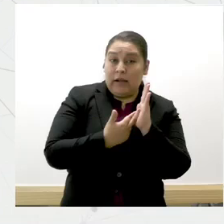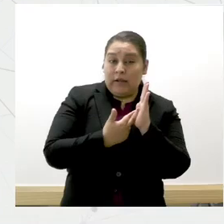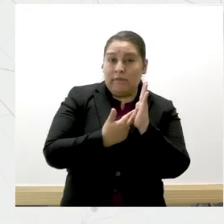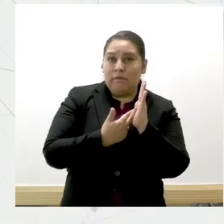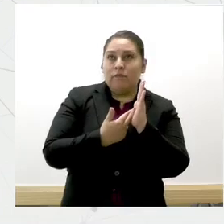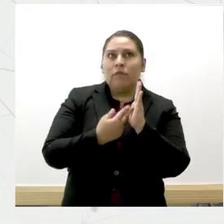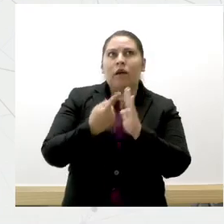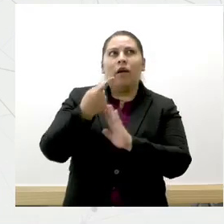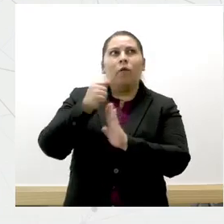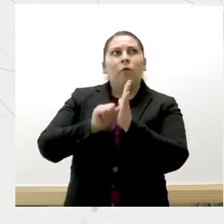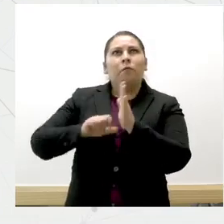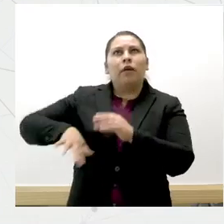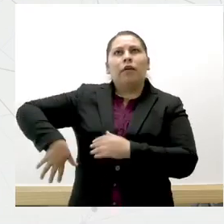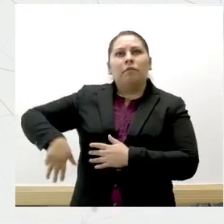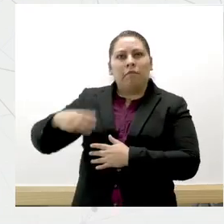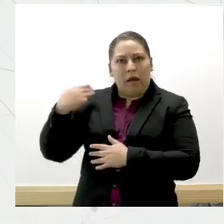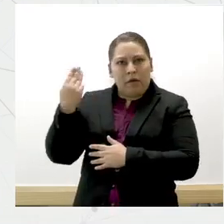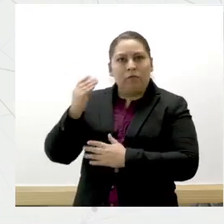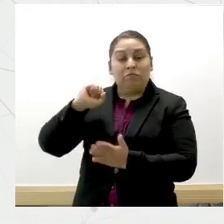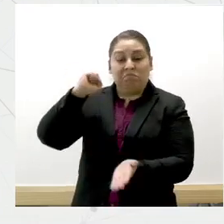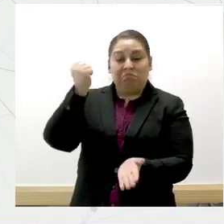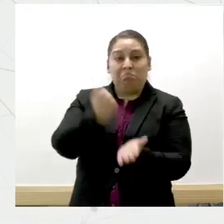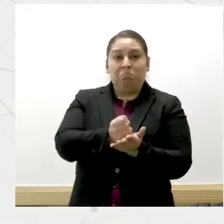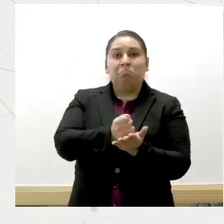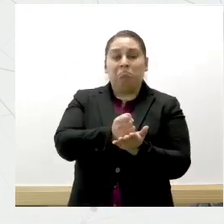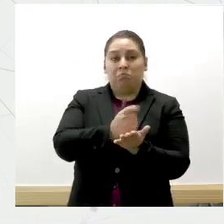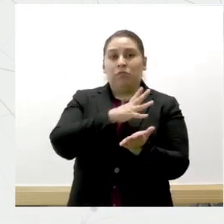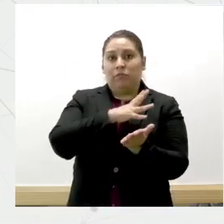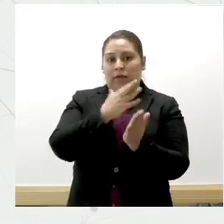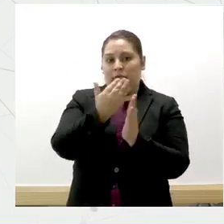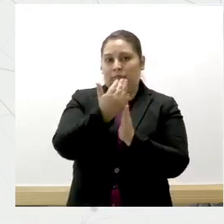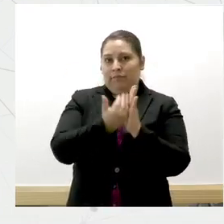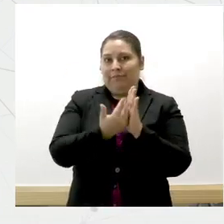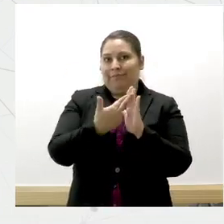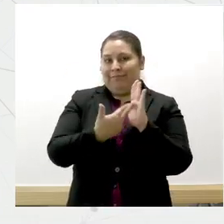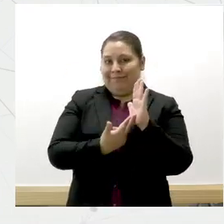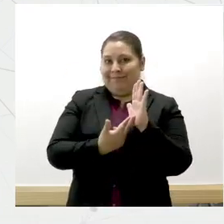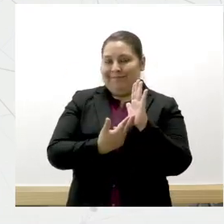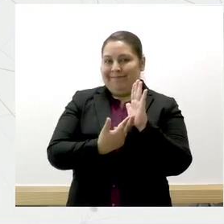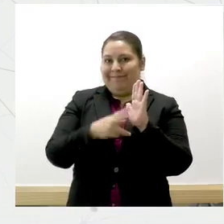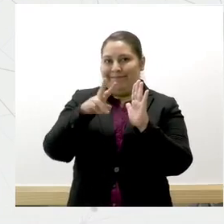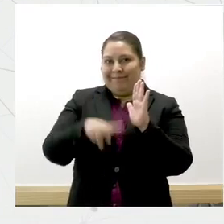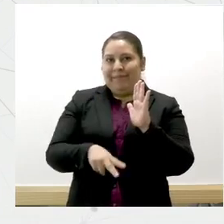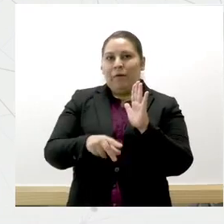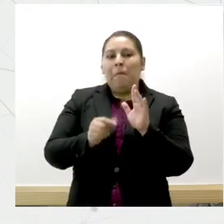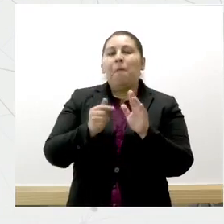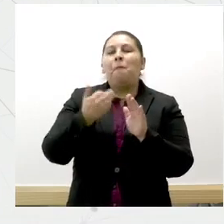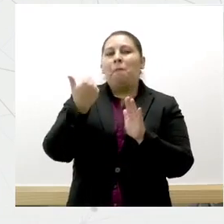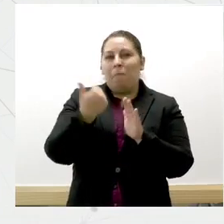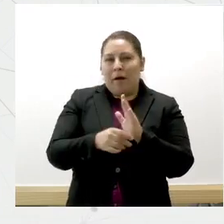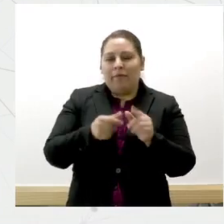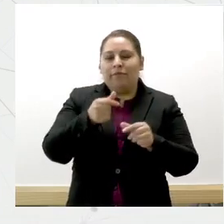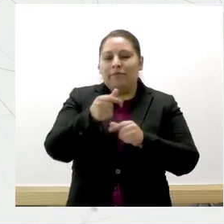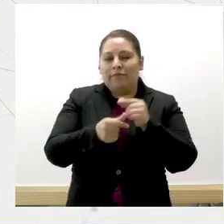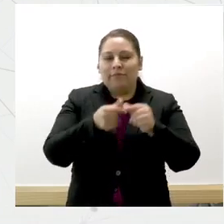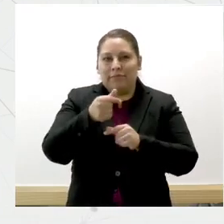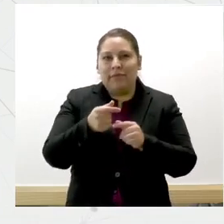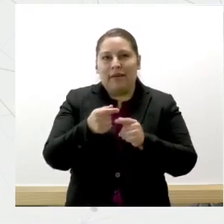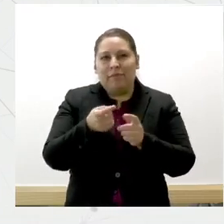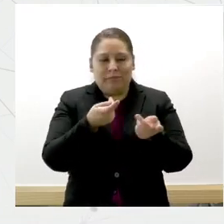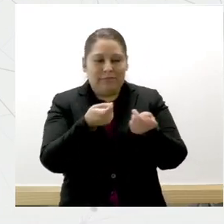mes de mayo. Y eso ha hecho que, bueno, pues todavía esté por desarrollarse y en crecimiento. Además, muy